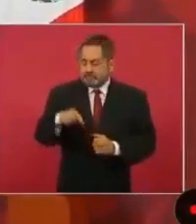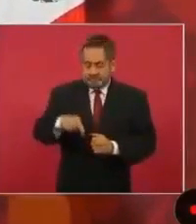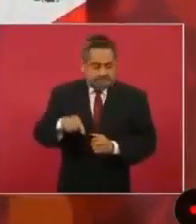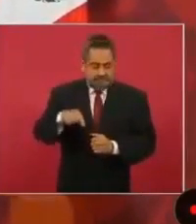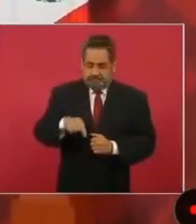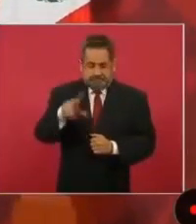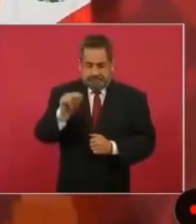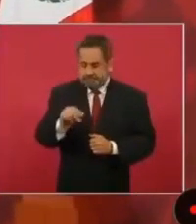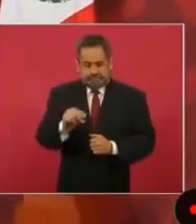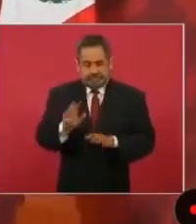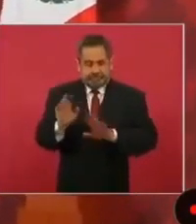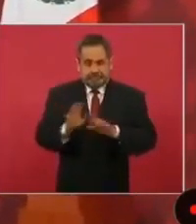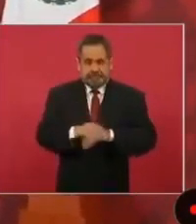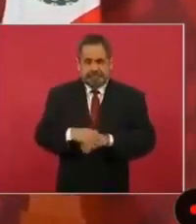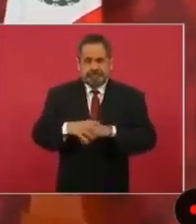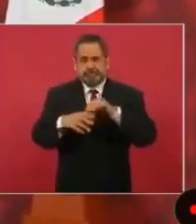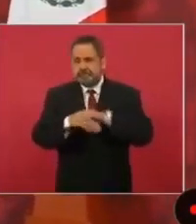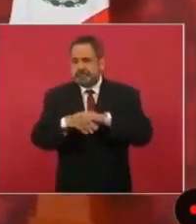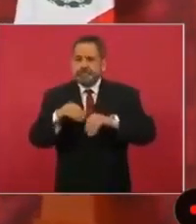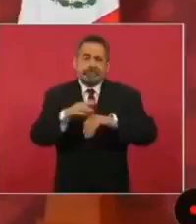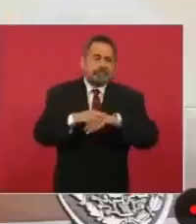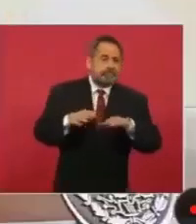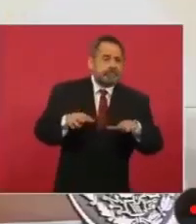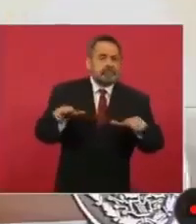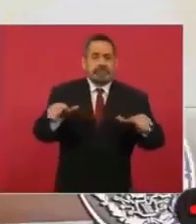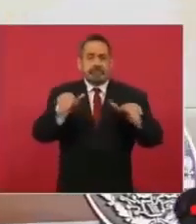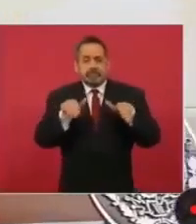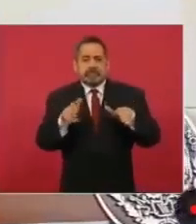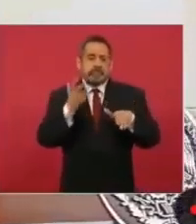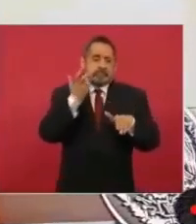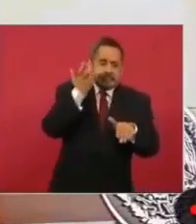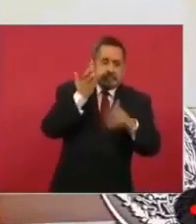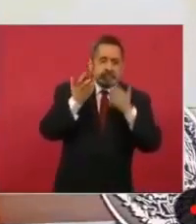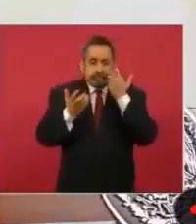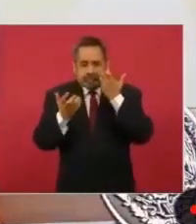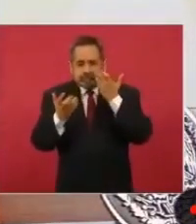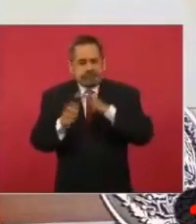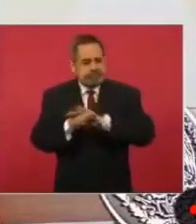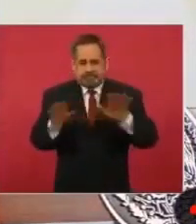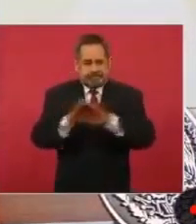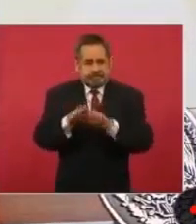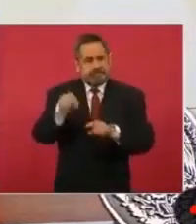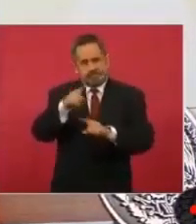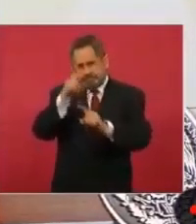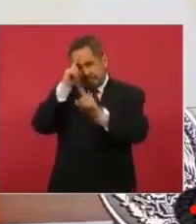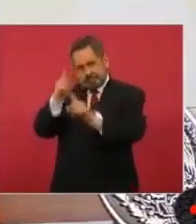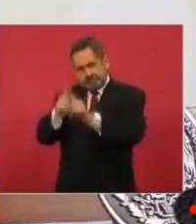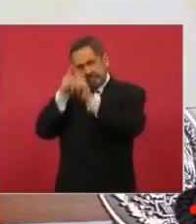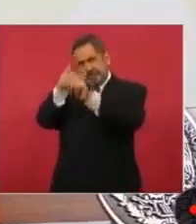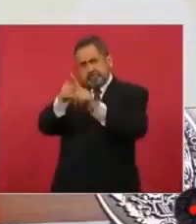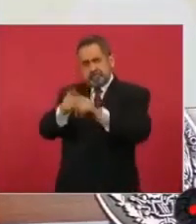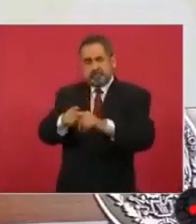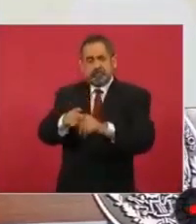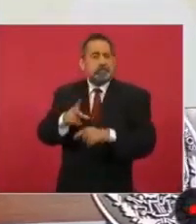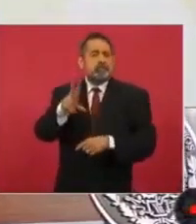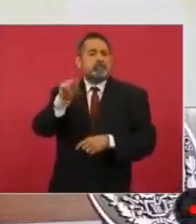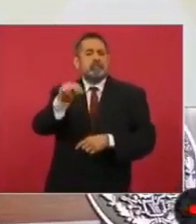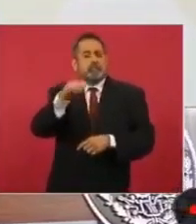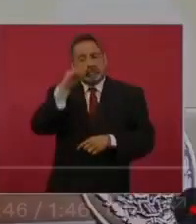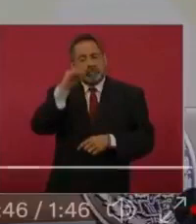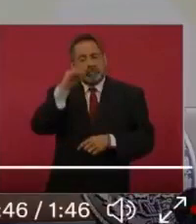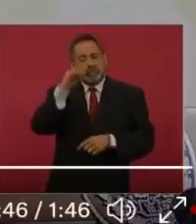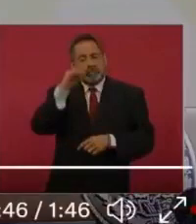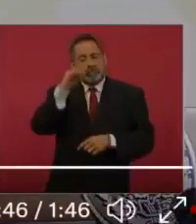hay medias tintas aquí luchamos por ideales por principios no por cargos